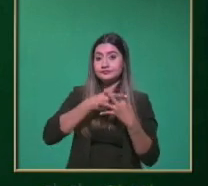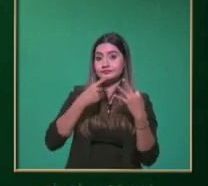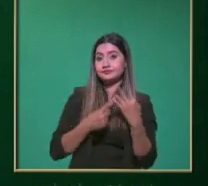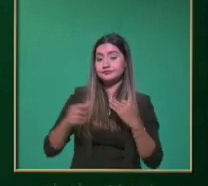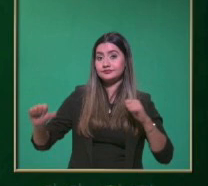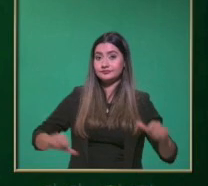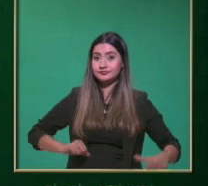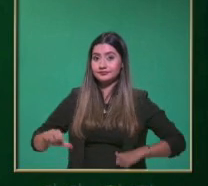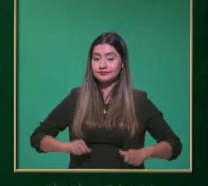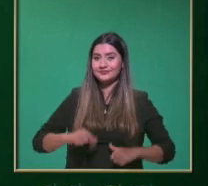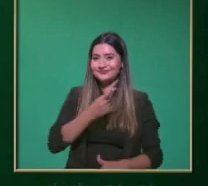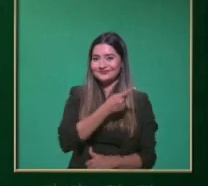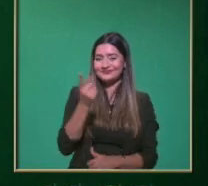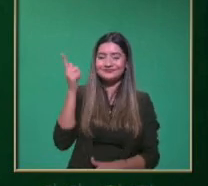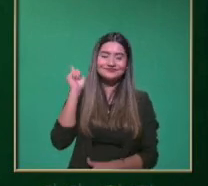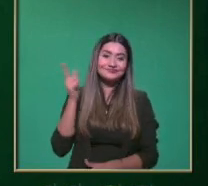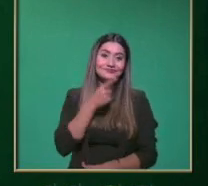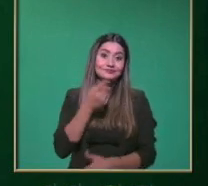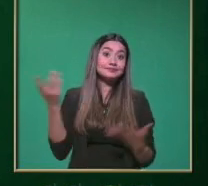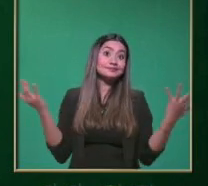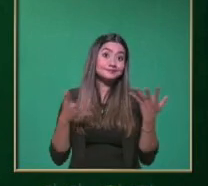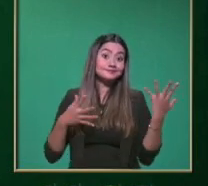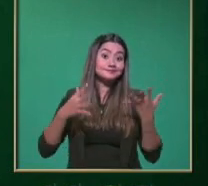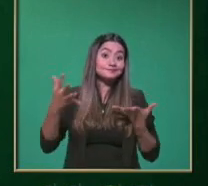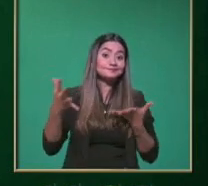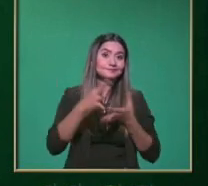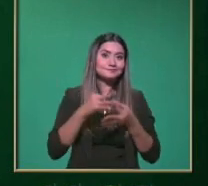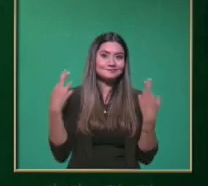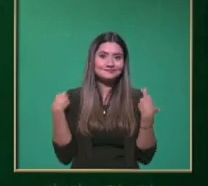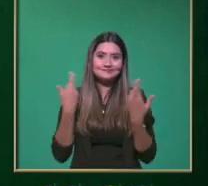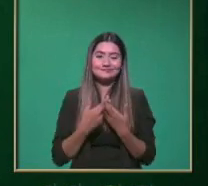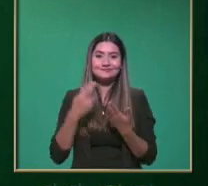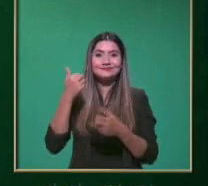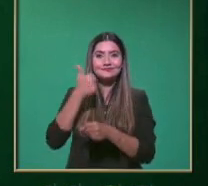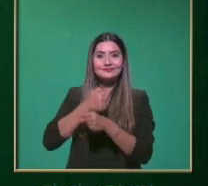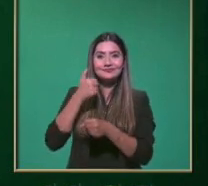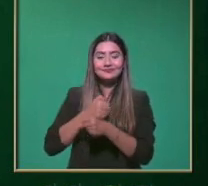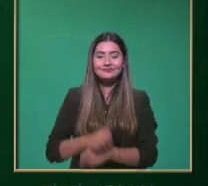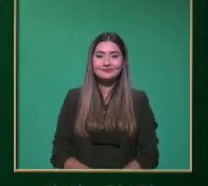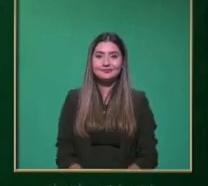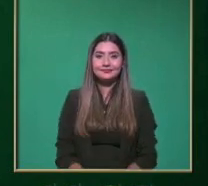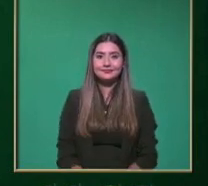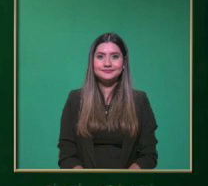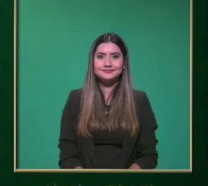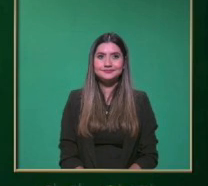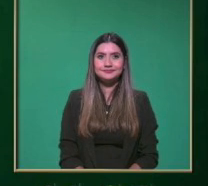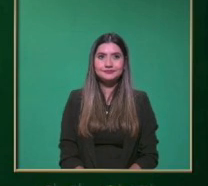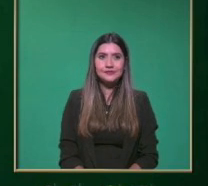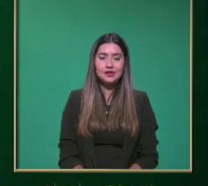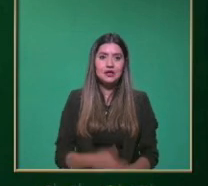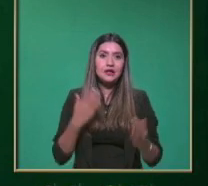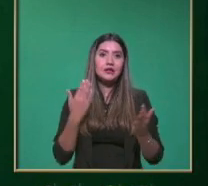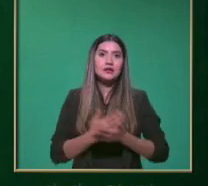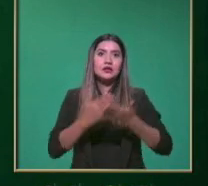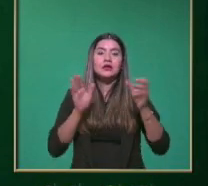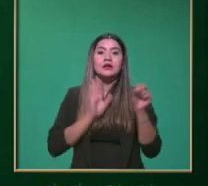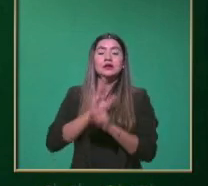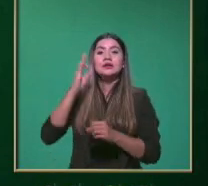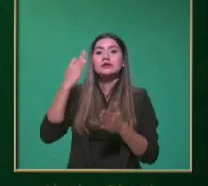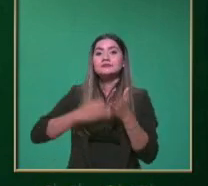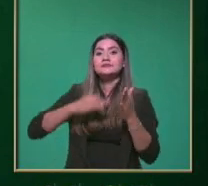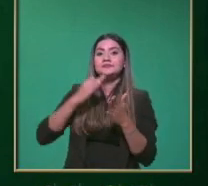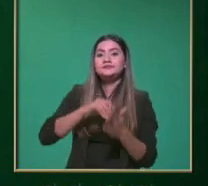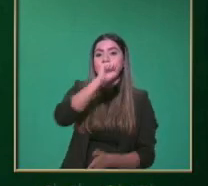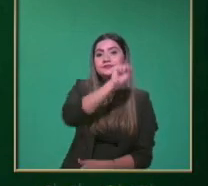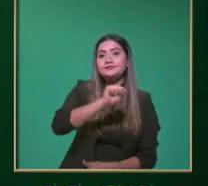las estés haciendo con nosotros. Ahora vamos a completar ahí, maestra. ¿Qué sílaba le falta al dibujo a la palabra pera? Pera